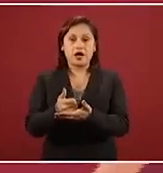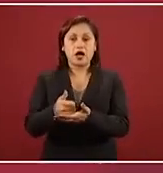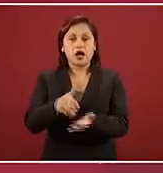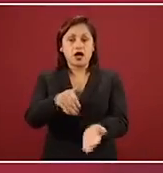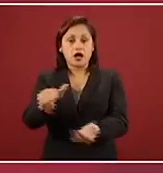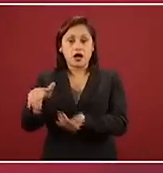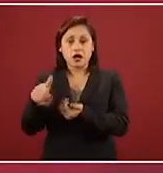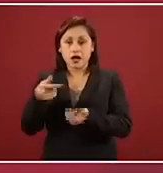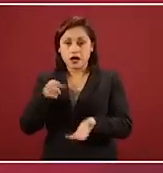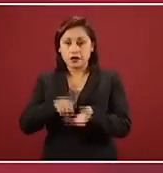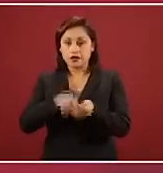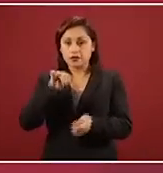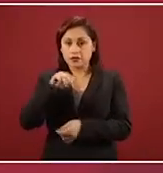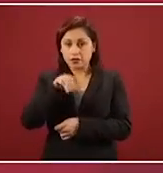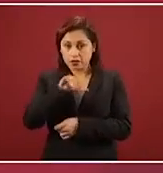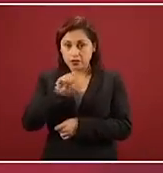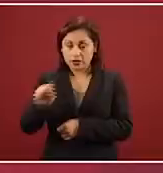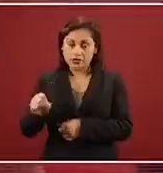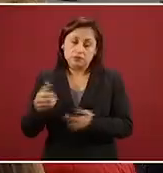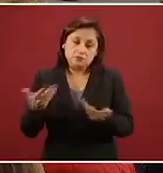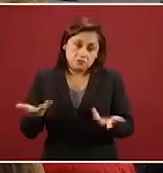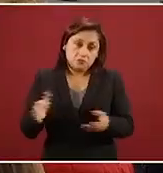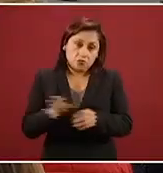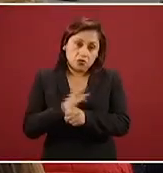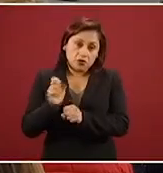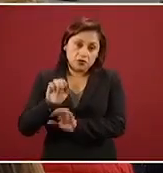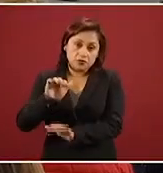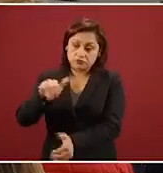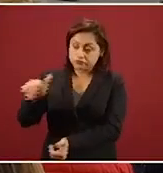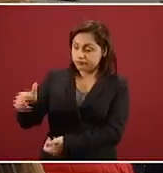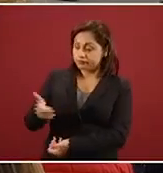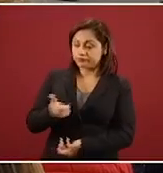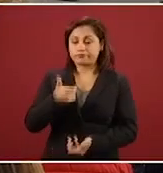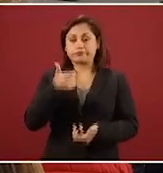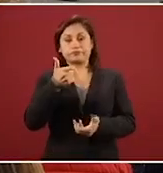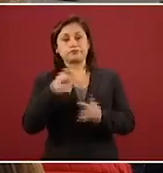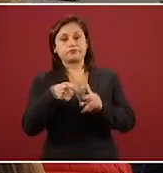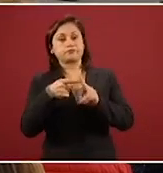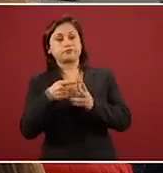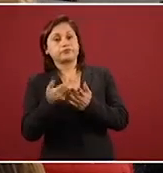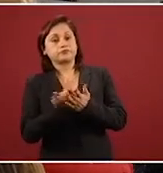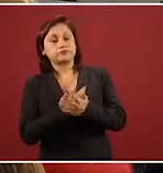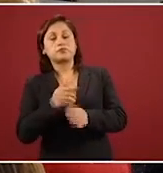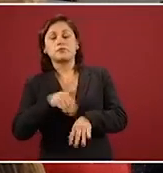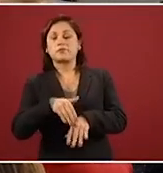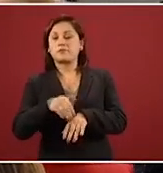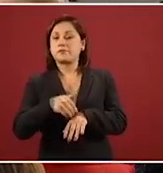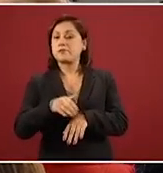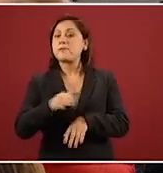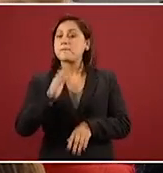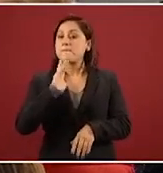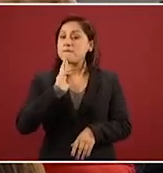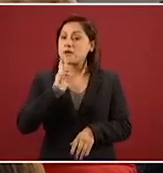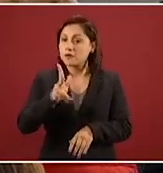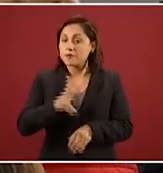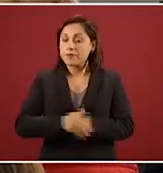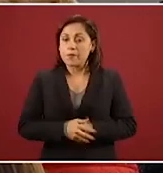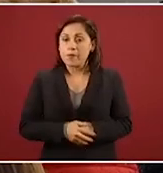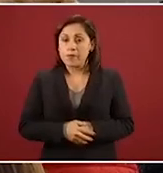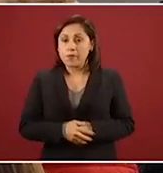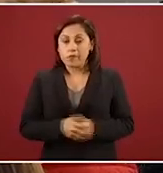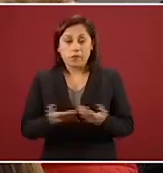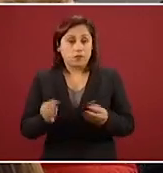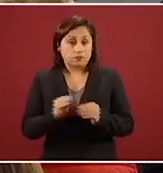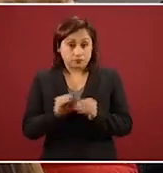nos tienen en un buen número en términos de recaudación. Desde luego que eso tiene que